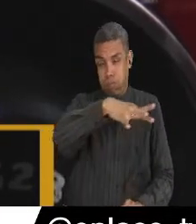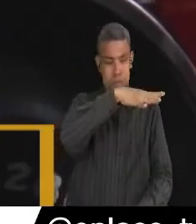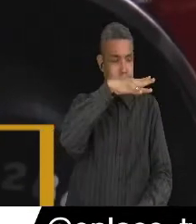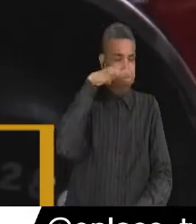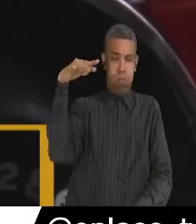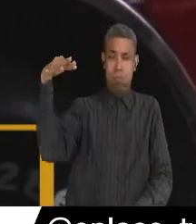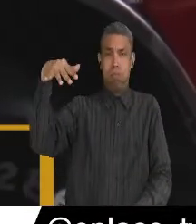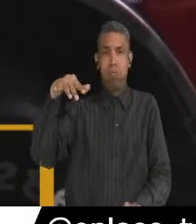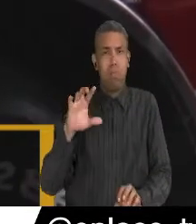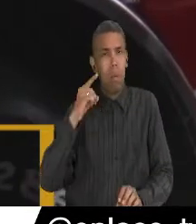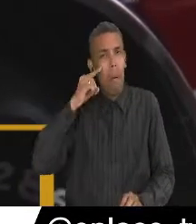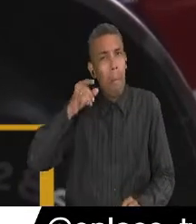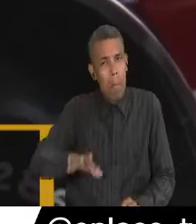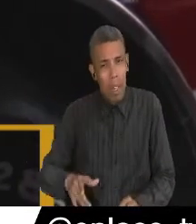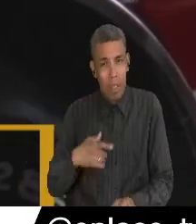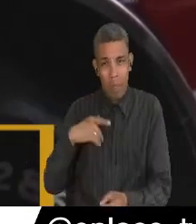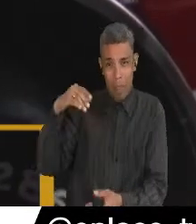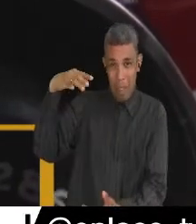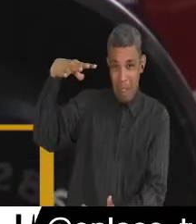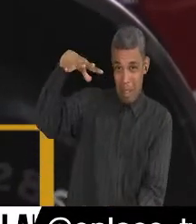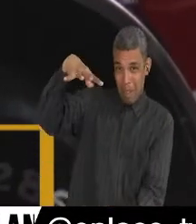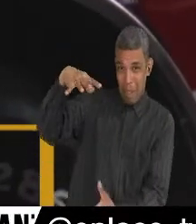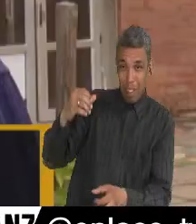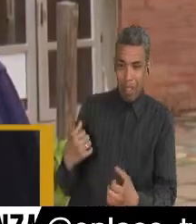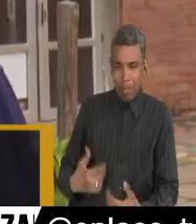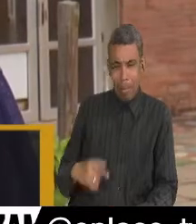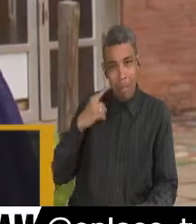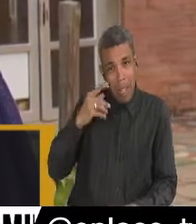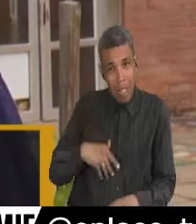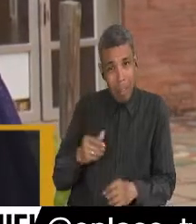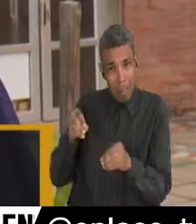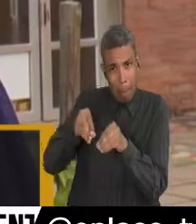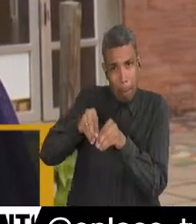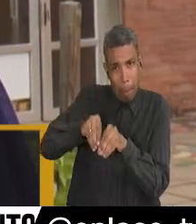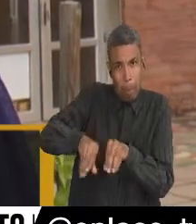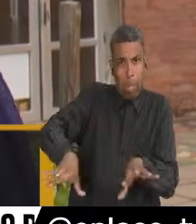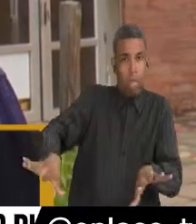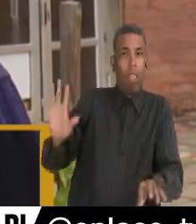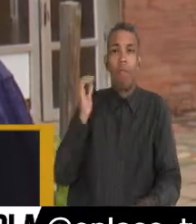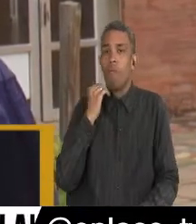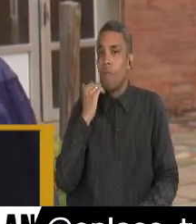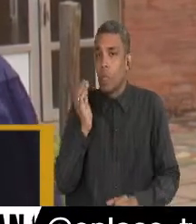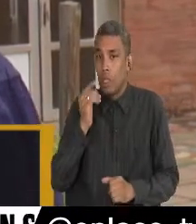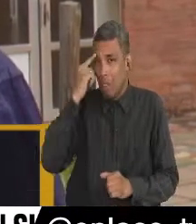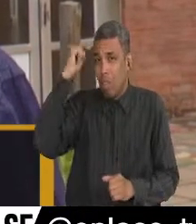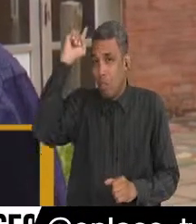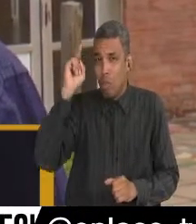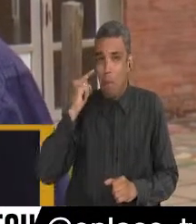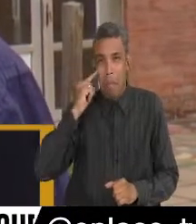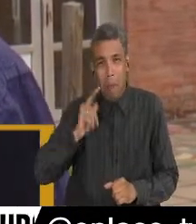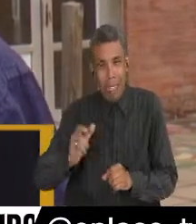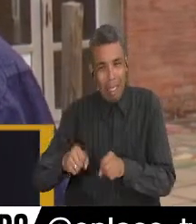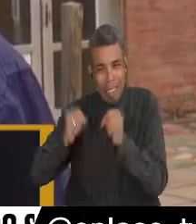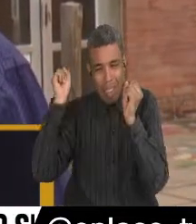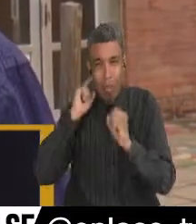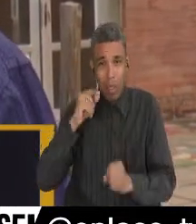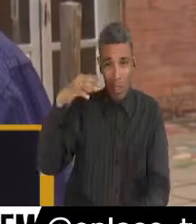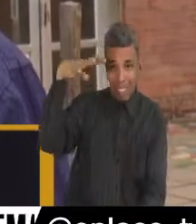tanques estaba roto y fue lo que produjo la emergencia. Se derramó, el líquido se derramó, al parecer la caneca